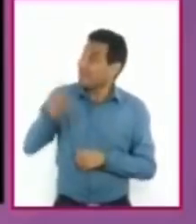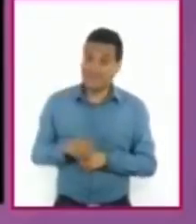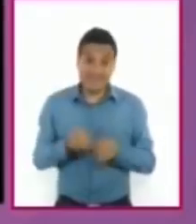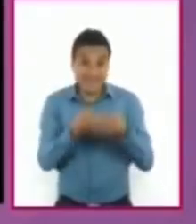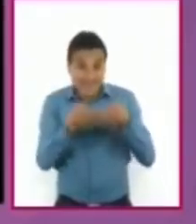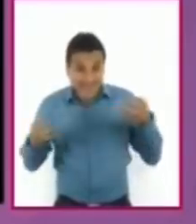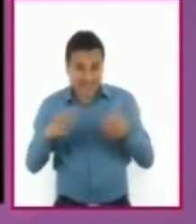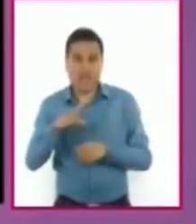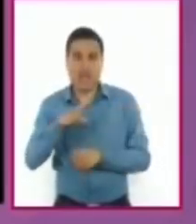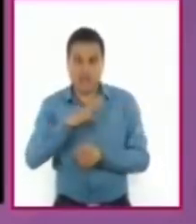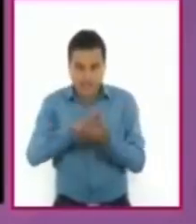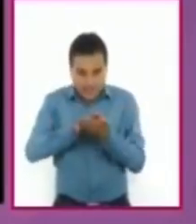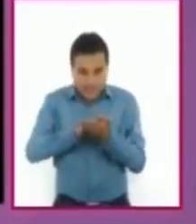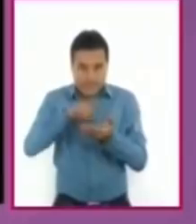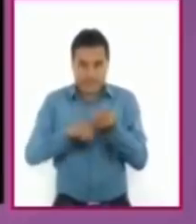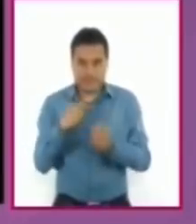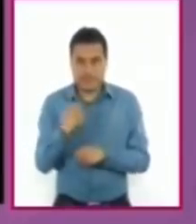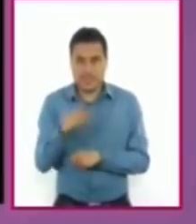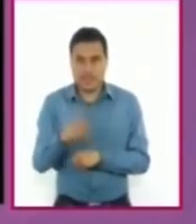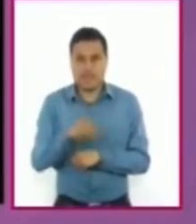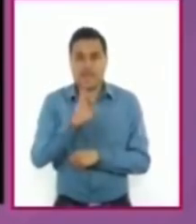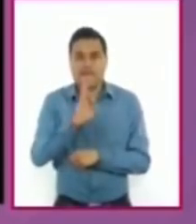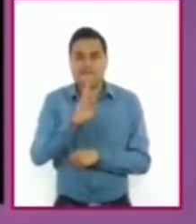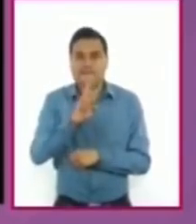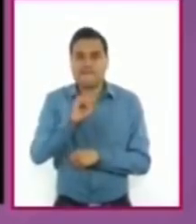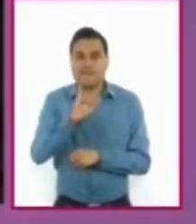al movimiento de una superficie sobre la otra.